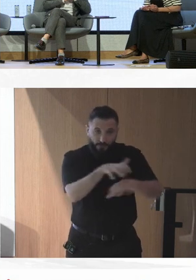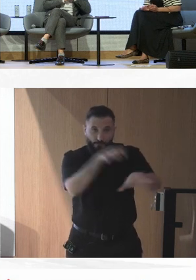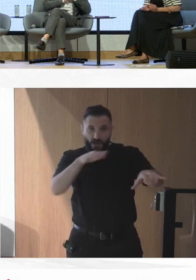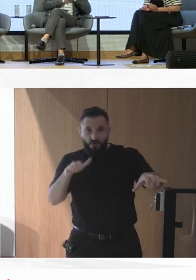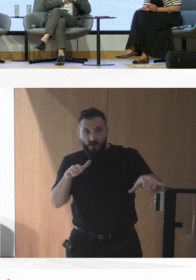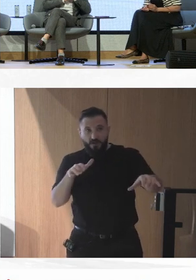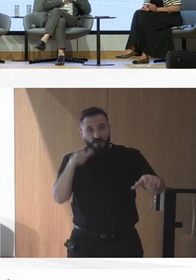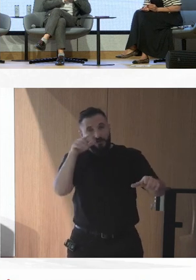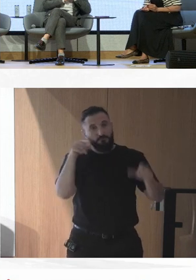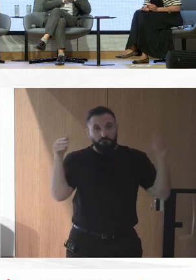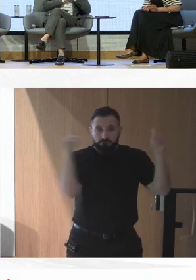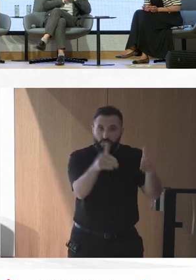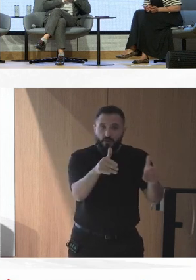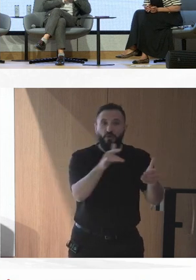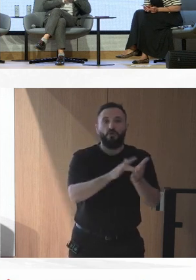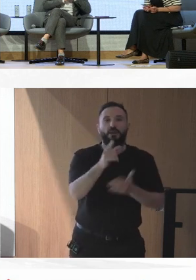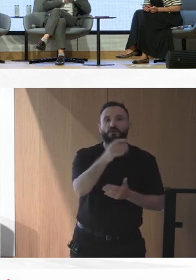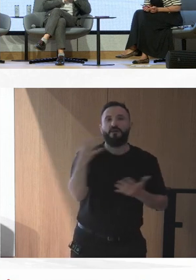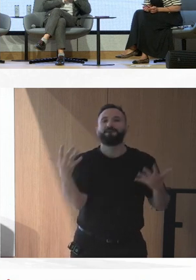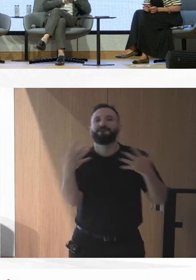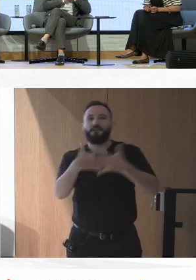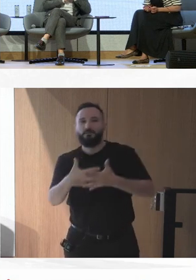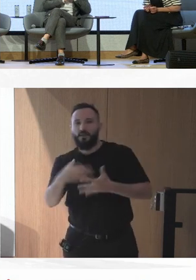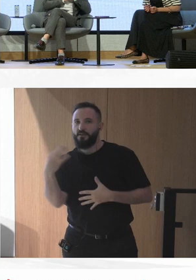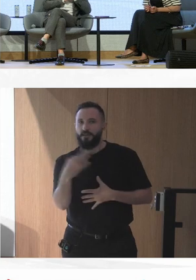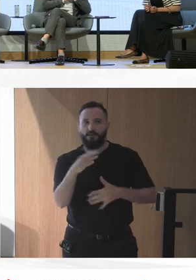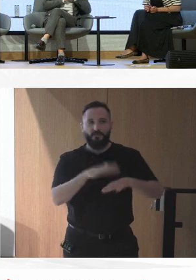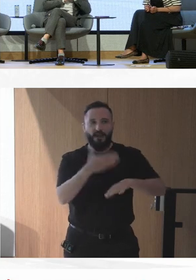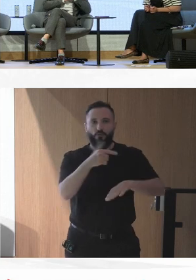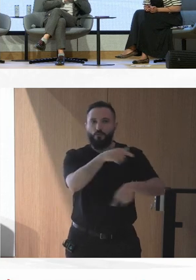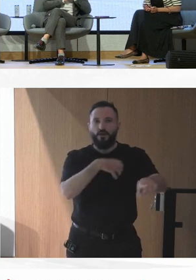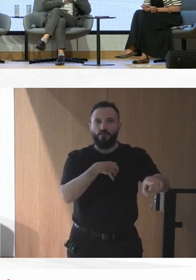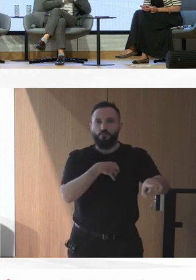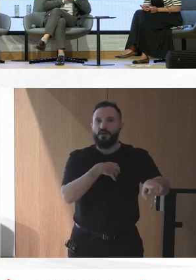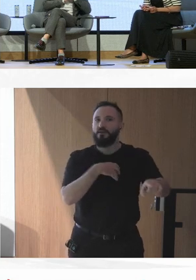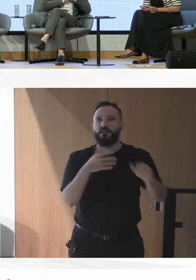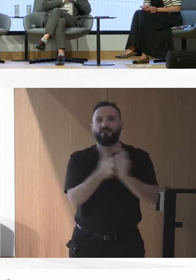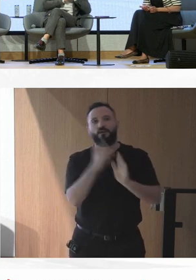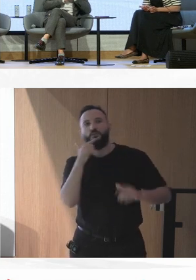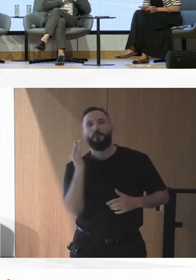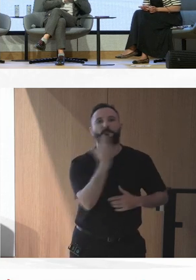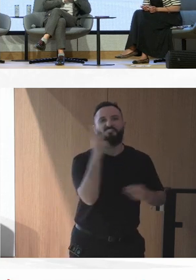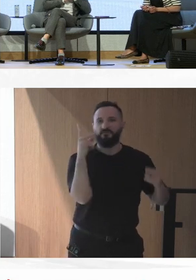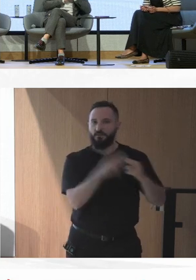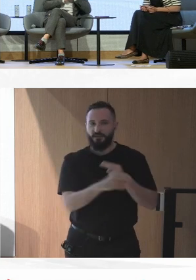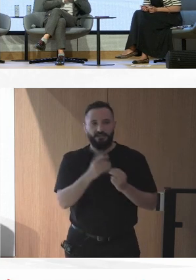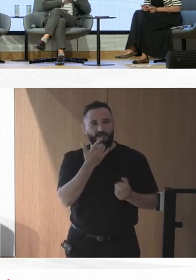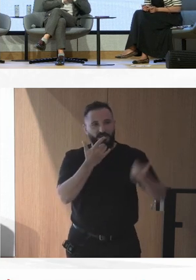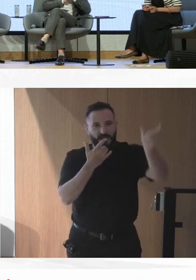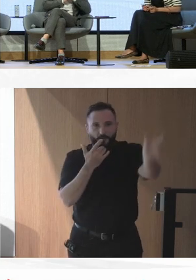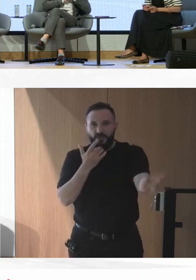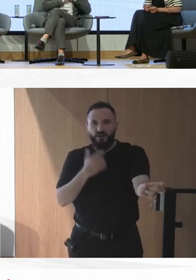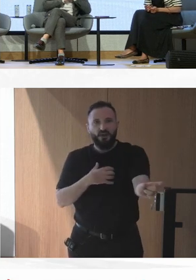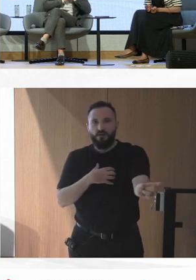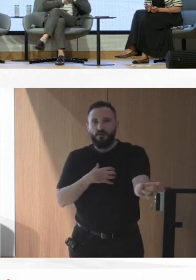no hay otra manera de hacerlo, eso se tiene que combinar con que la inimputabilidad no sea un perjuicio. ¿Cómo vas a tratar peor a una persona que